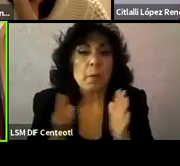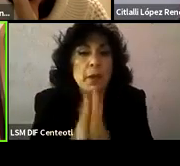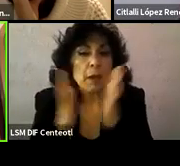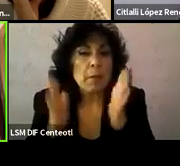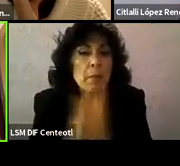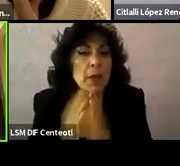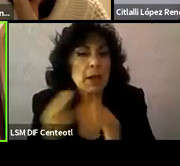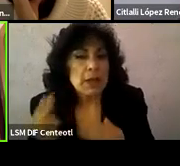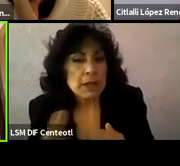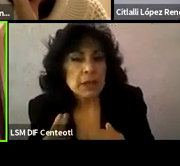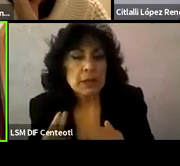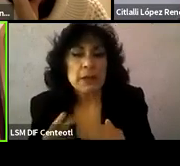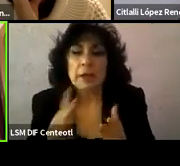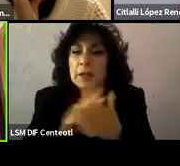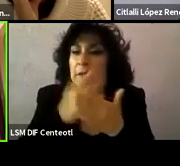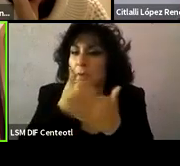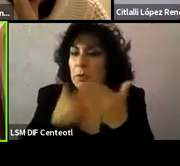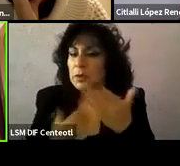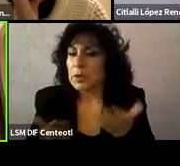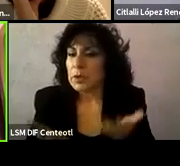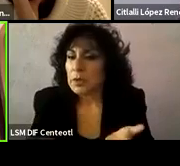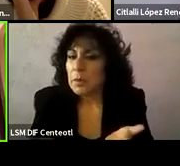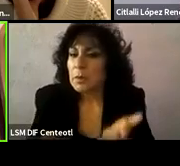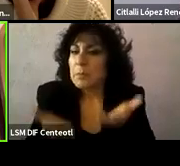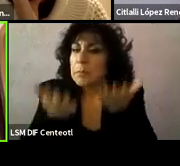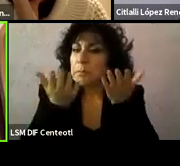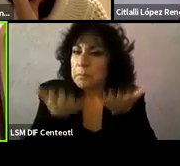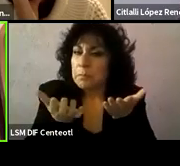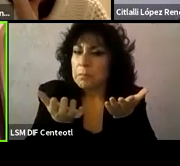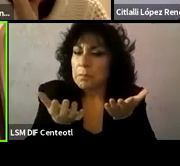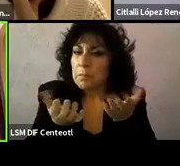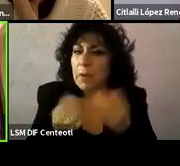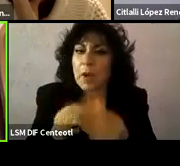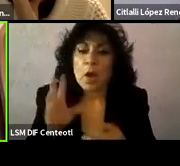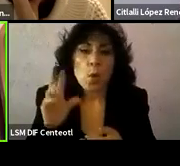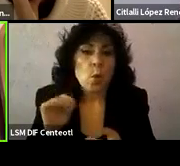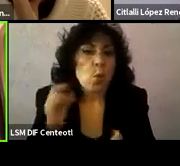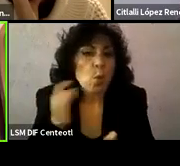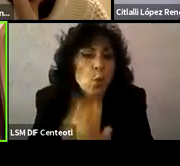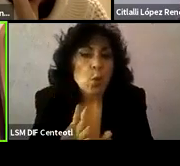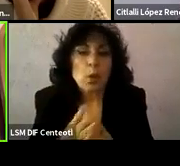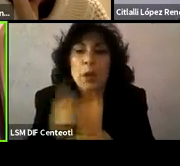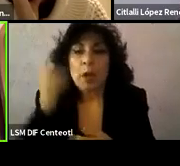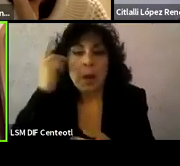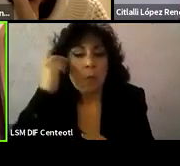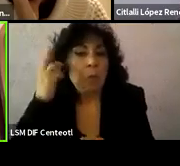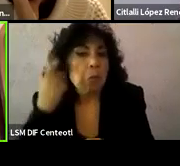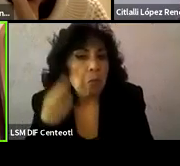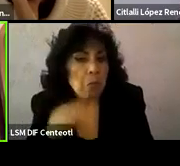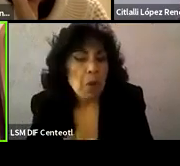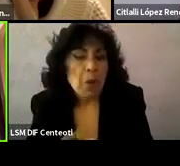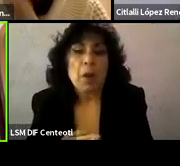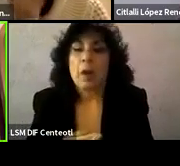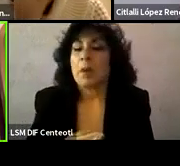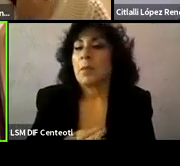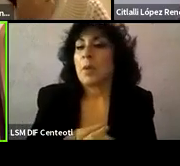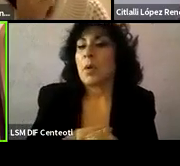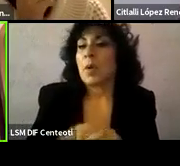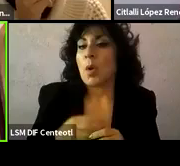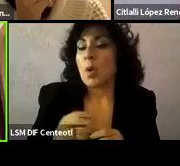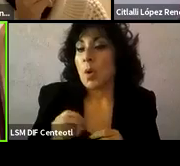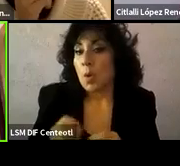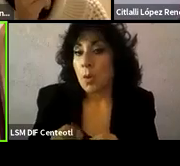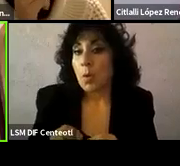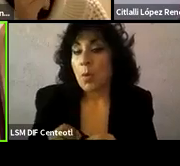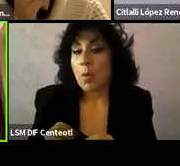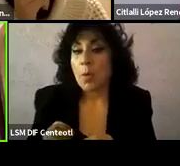sostener este proyecto. No lo tiene que sostener el directivo o la directora de desarrollo curricular, que por cierto metimos